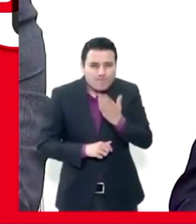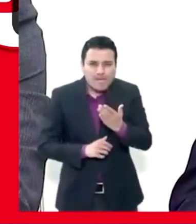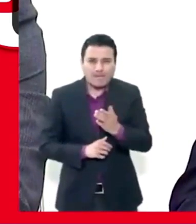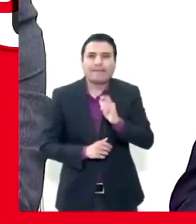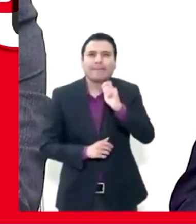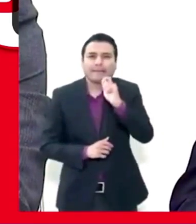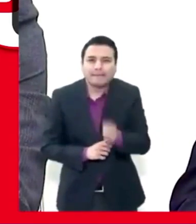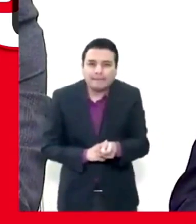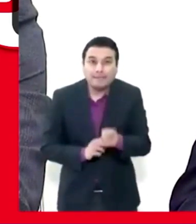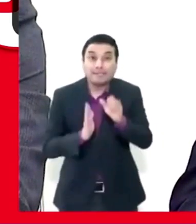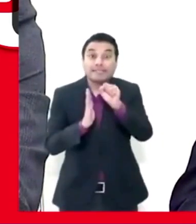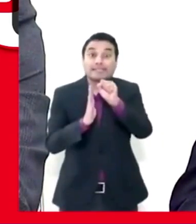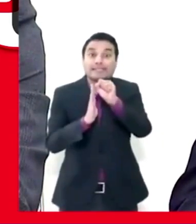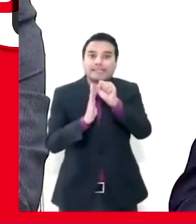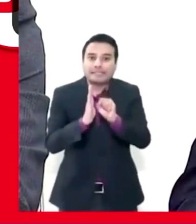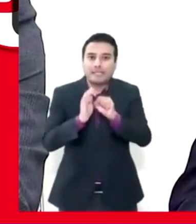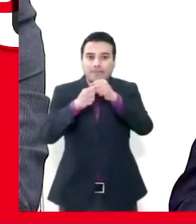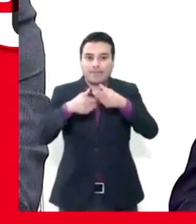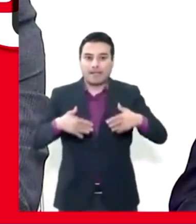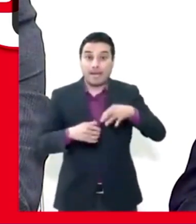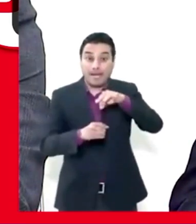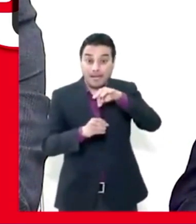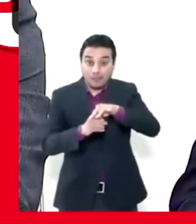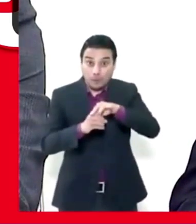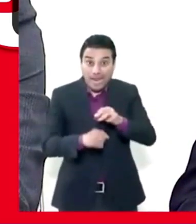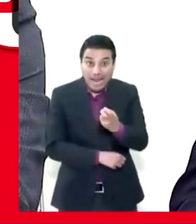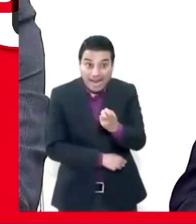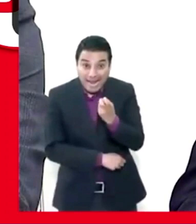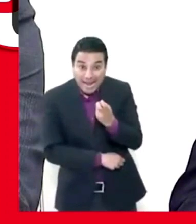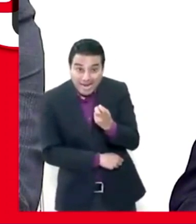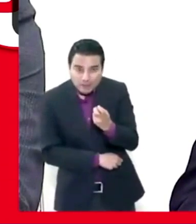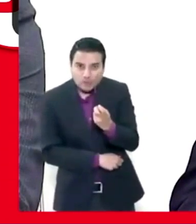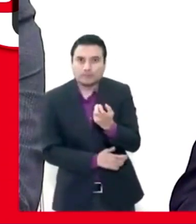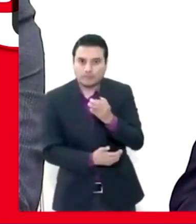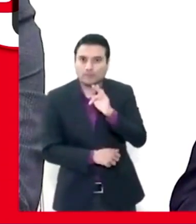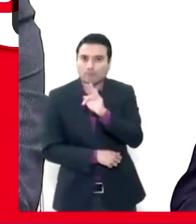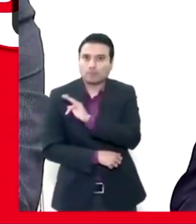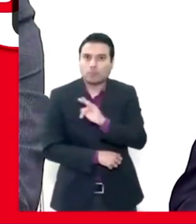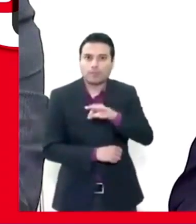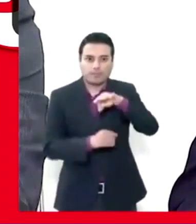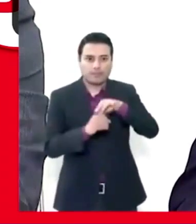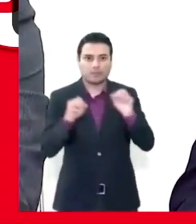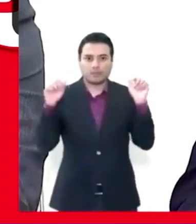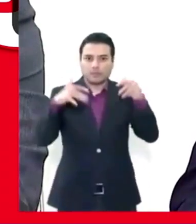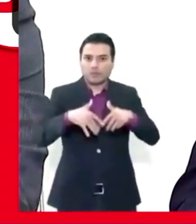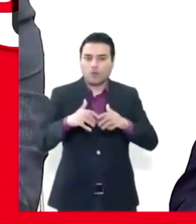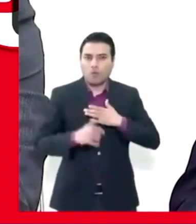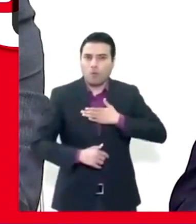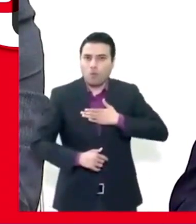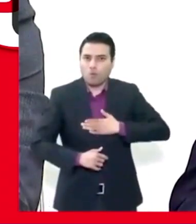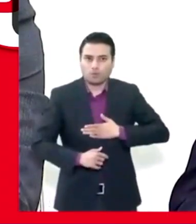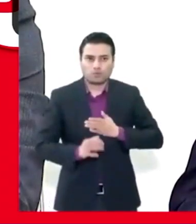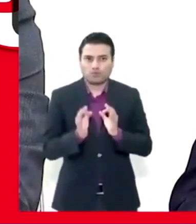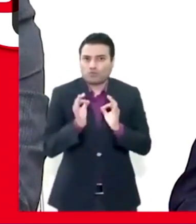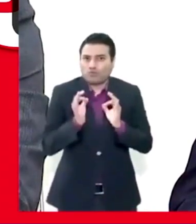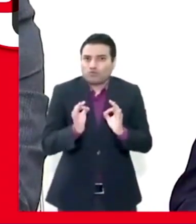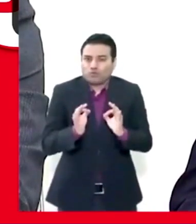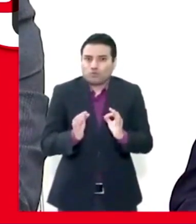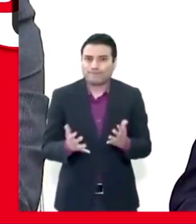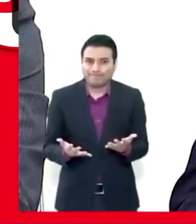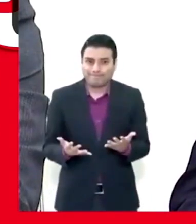sistema electoral que nos ha permitido con el tiempo contar con elecciones democráticas como ha ocurrido en los últimos años